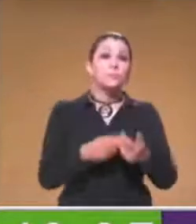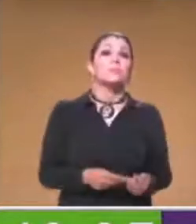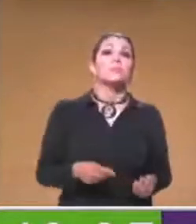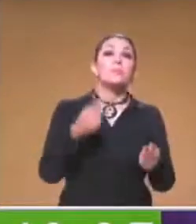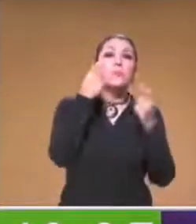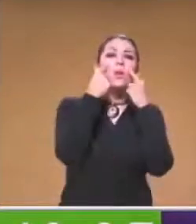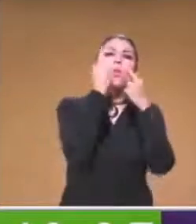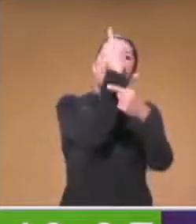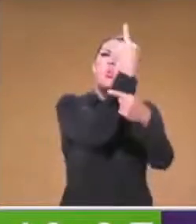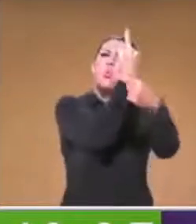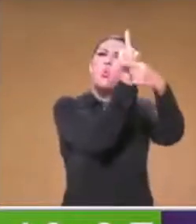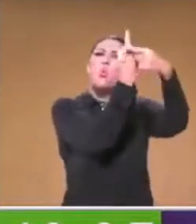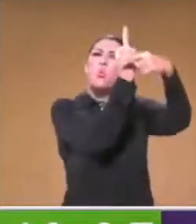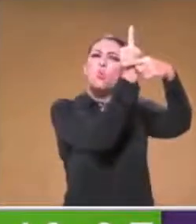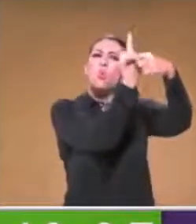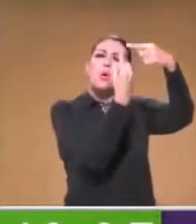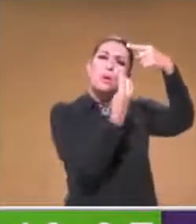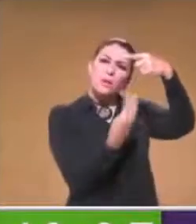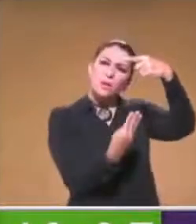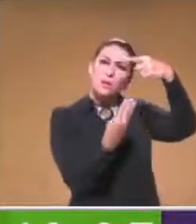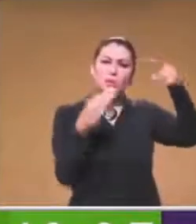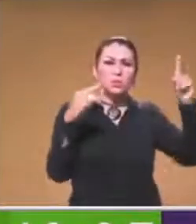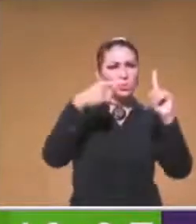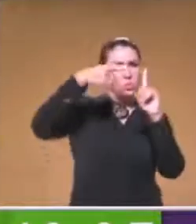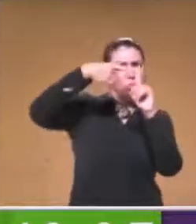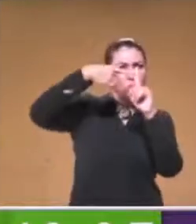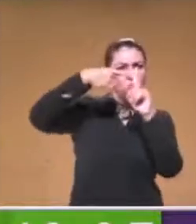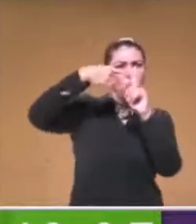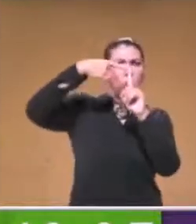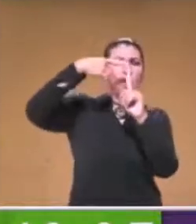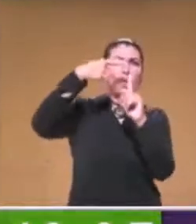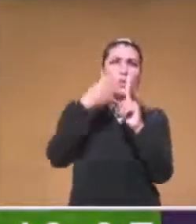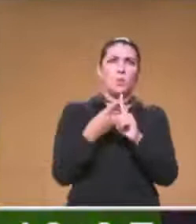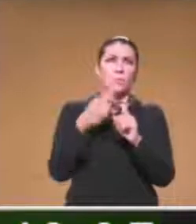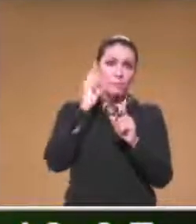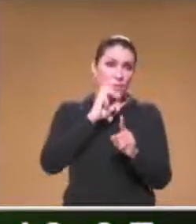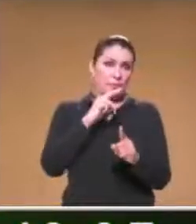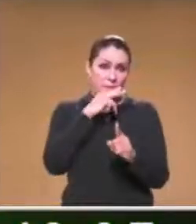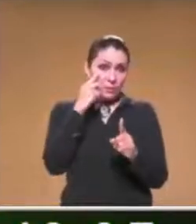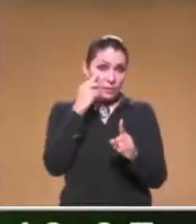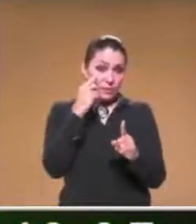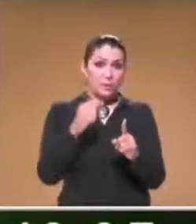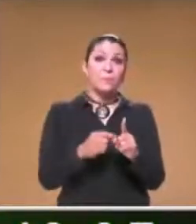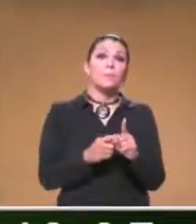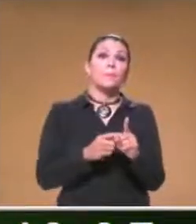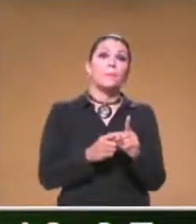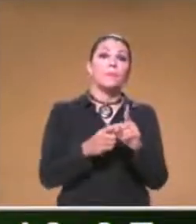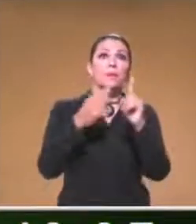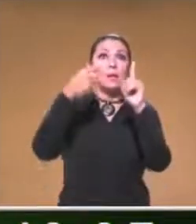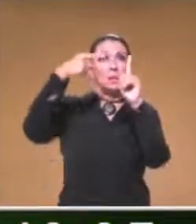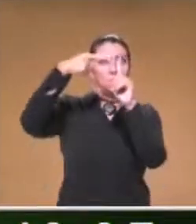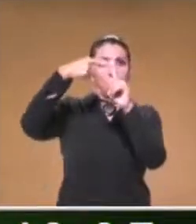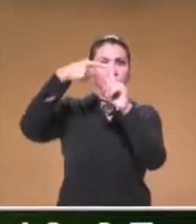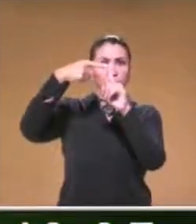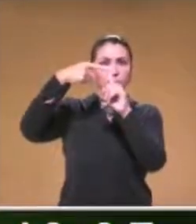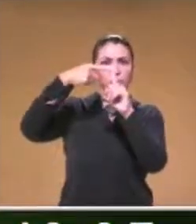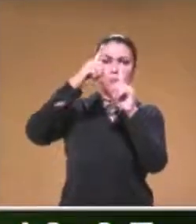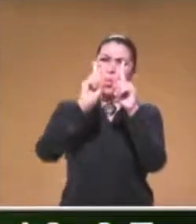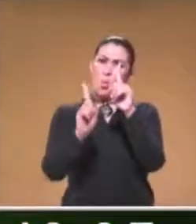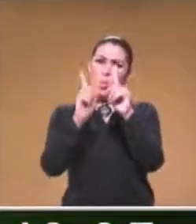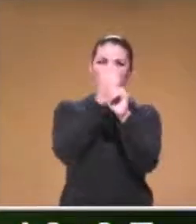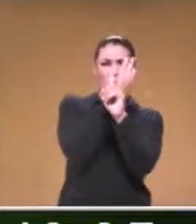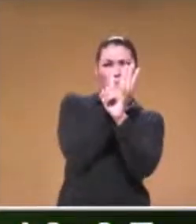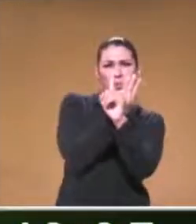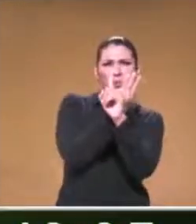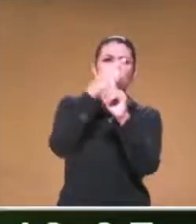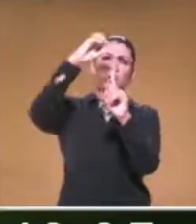un tercio. Si yo divido un tercio, y aquí me voy a ir rápido por cuestiones de tiempo, si ustedes hacen la división, pues no contiene,